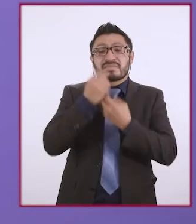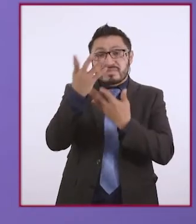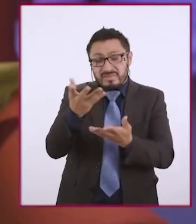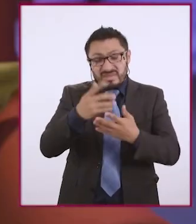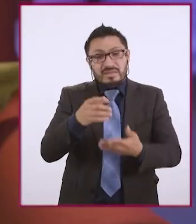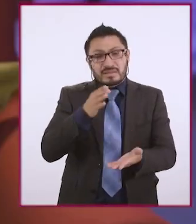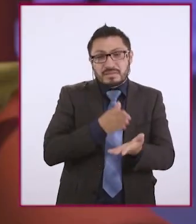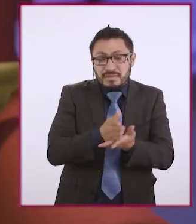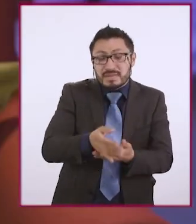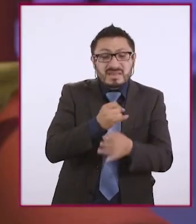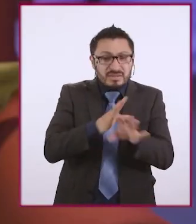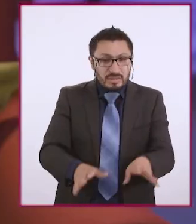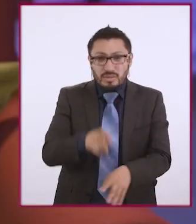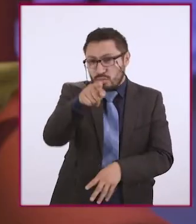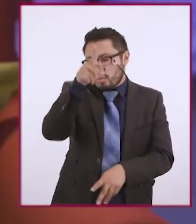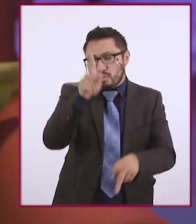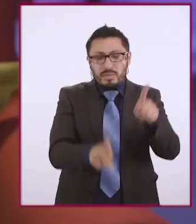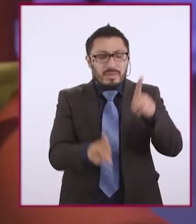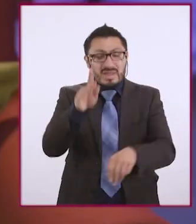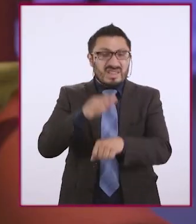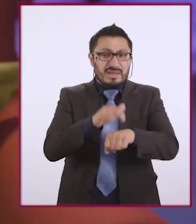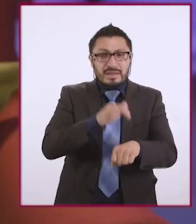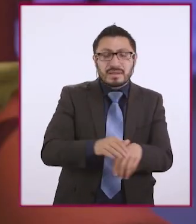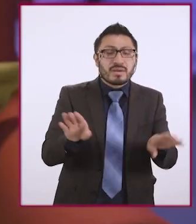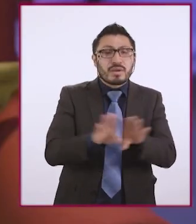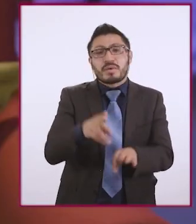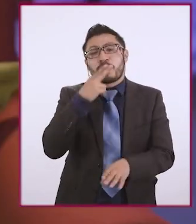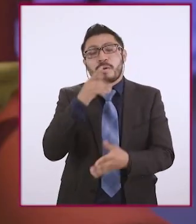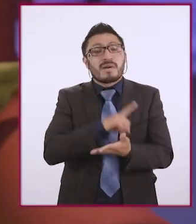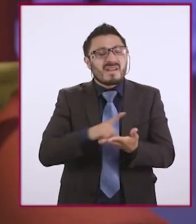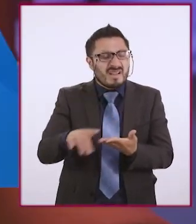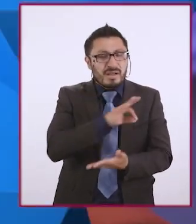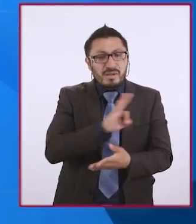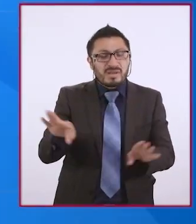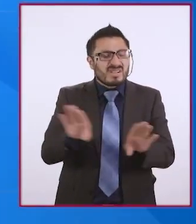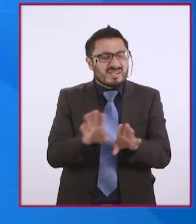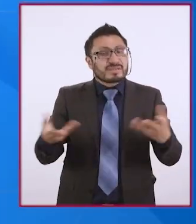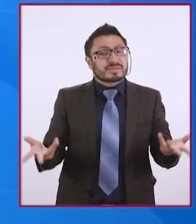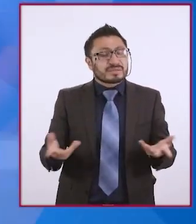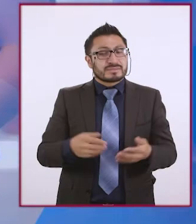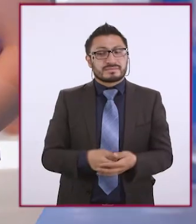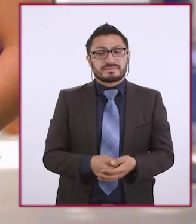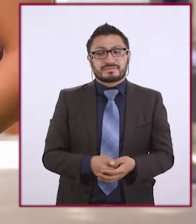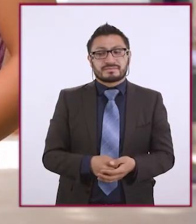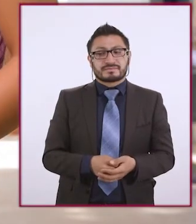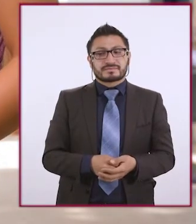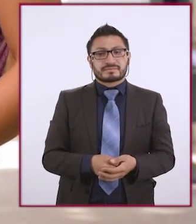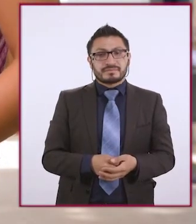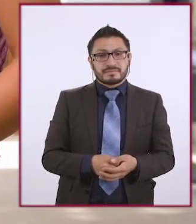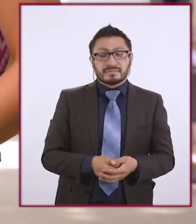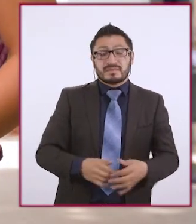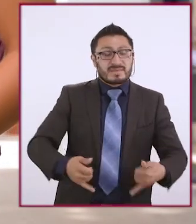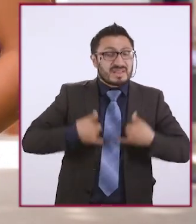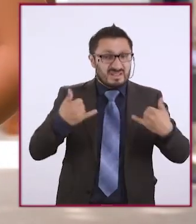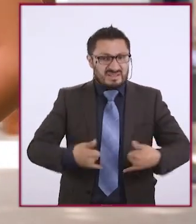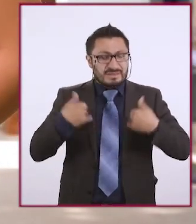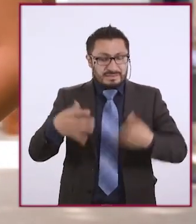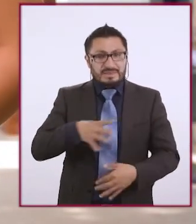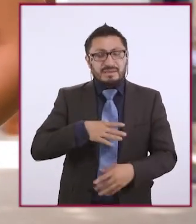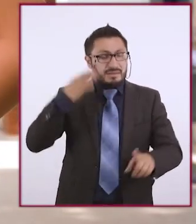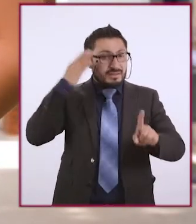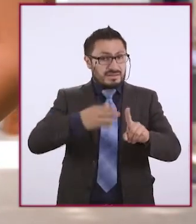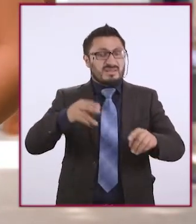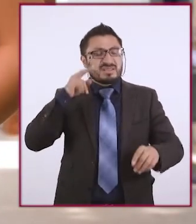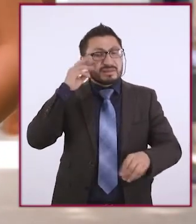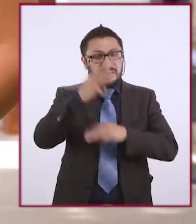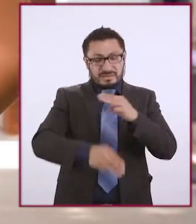información. Platica con tus amigos cómo pueden ejercer sus derechos a plenitud. Las y los jóvenes tenemos una visión del